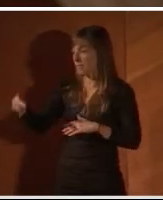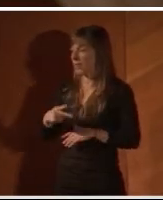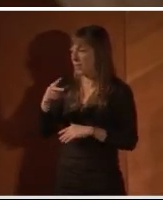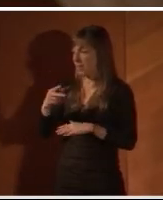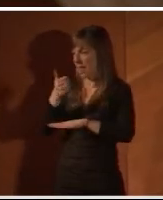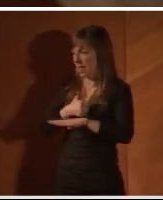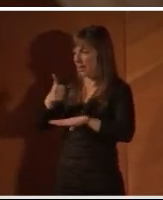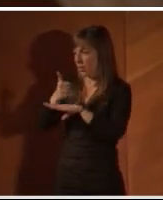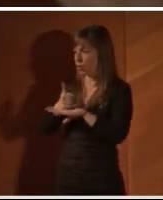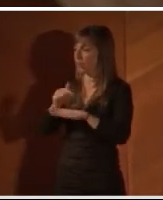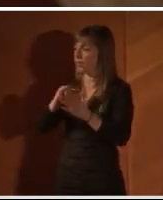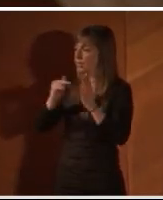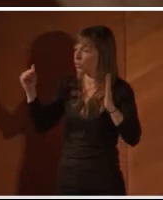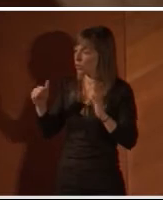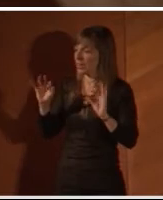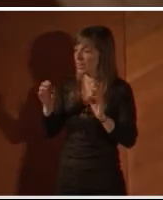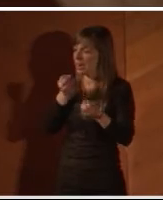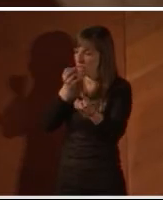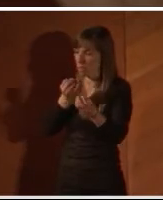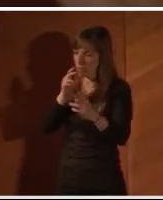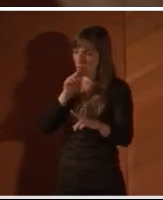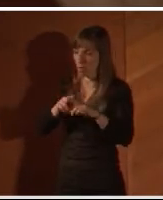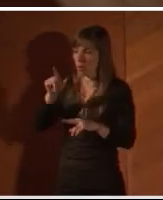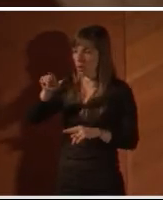de la Información, Luis Hernández.